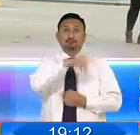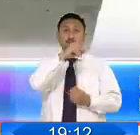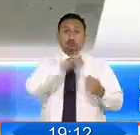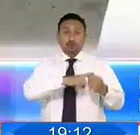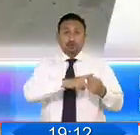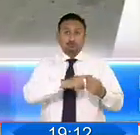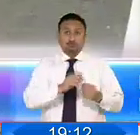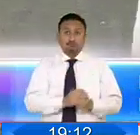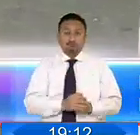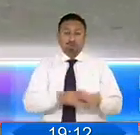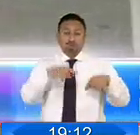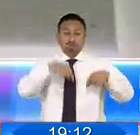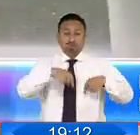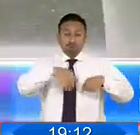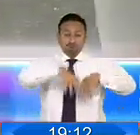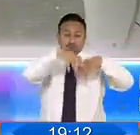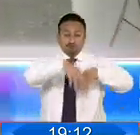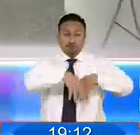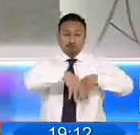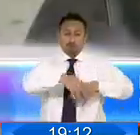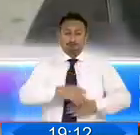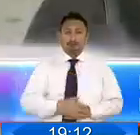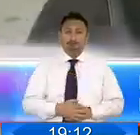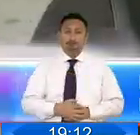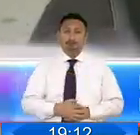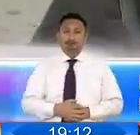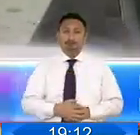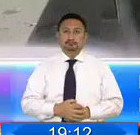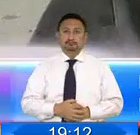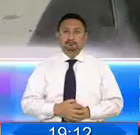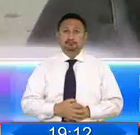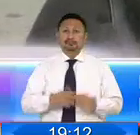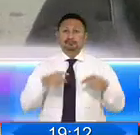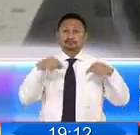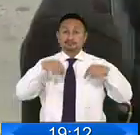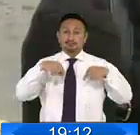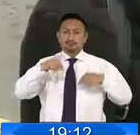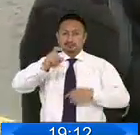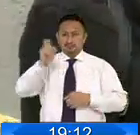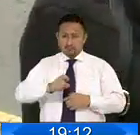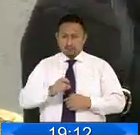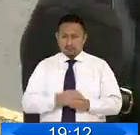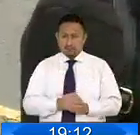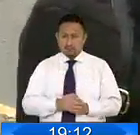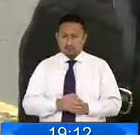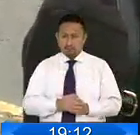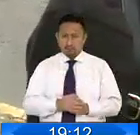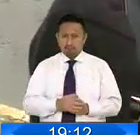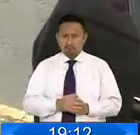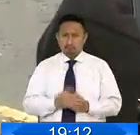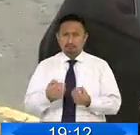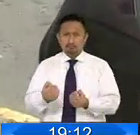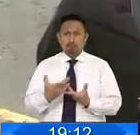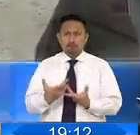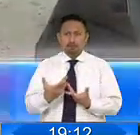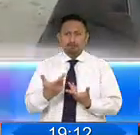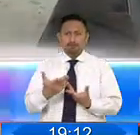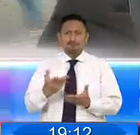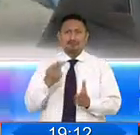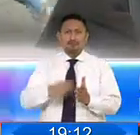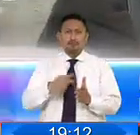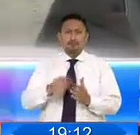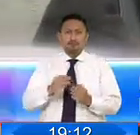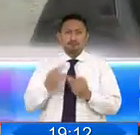Quito, donde protagonizaron un plantón. Estamos aquí para exigir que nos den una respuesta